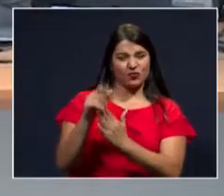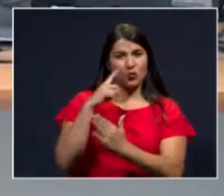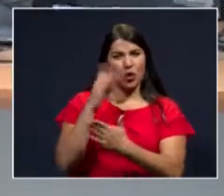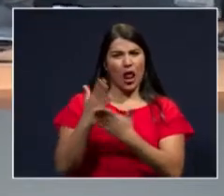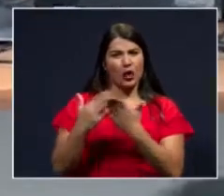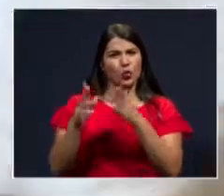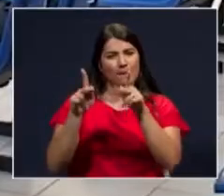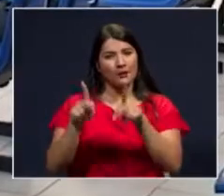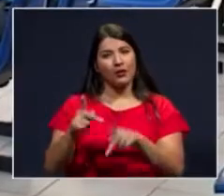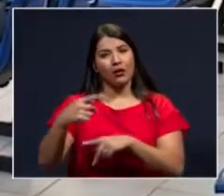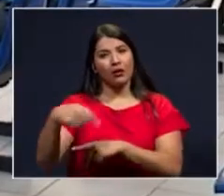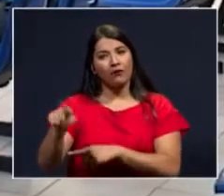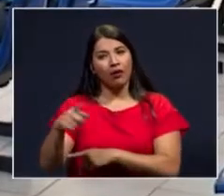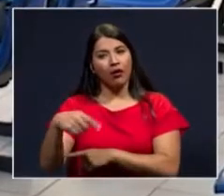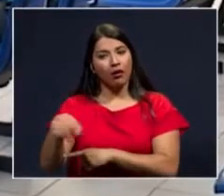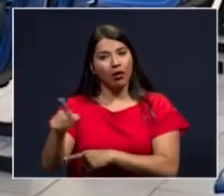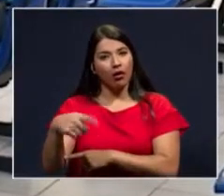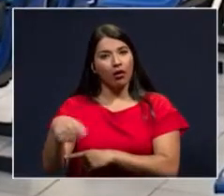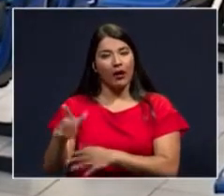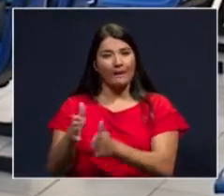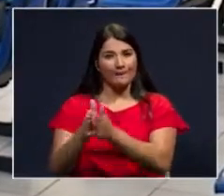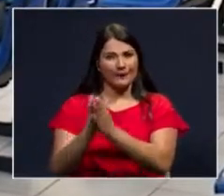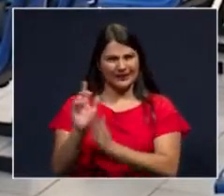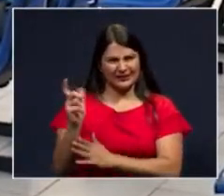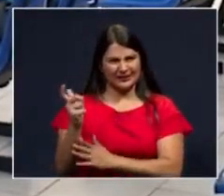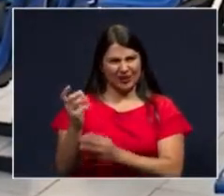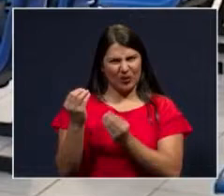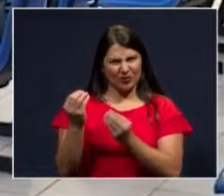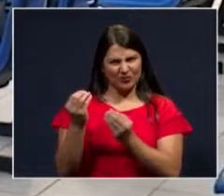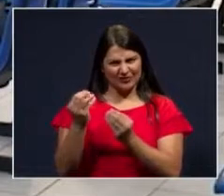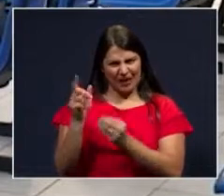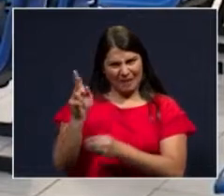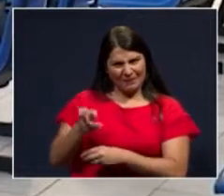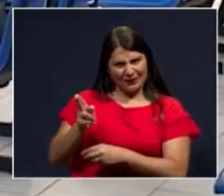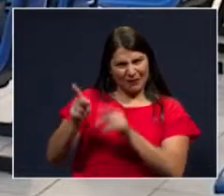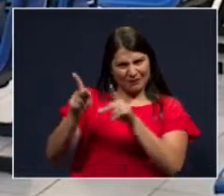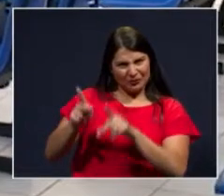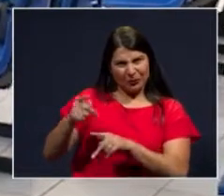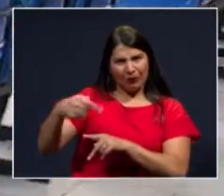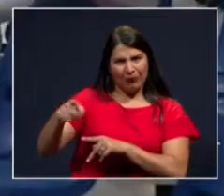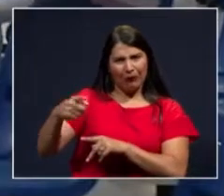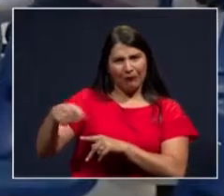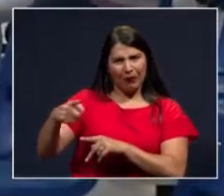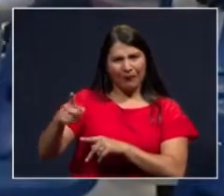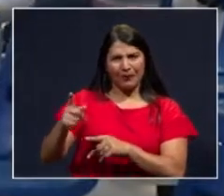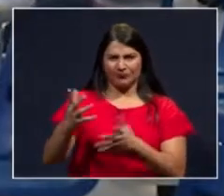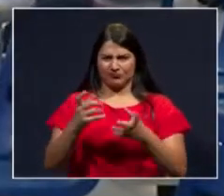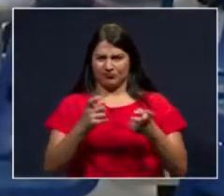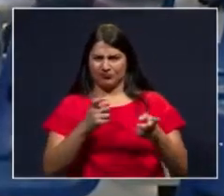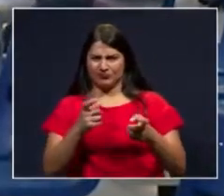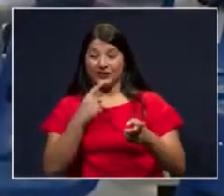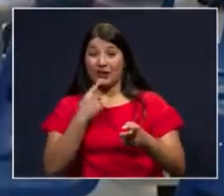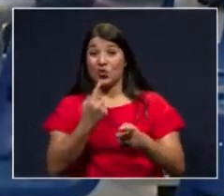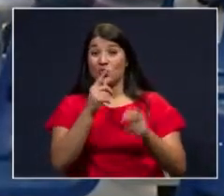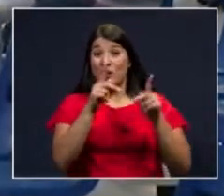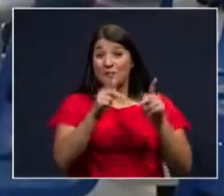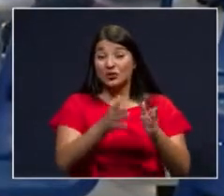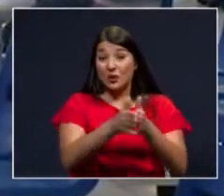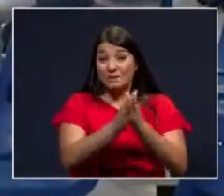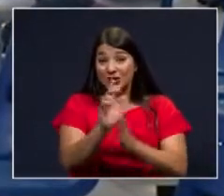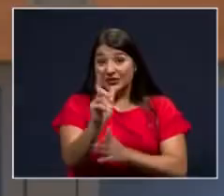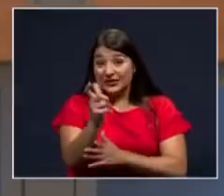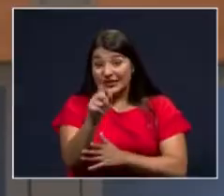van constantemente a solicitar este documento. Y es que datos del tribunal revelan que un ciudadano ha solicitado la